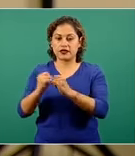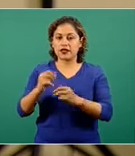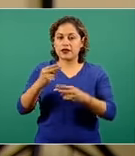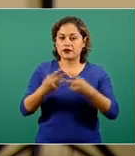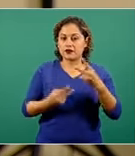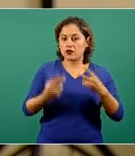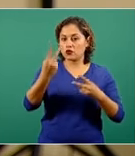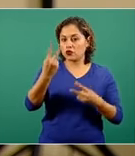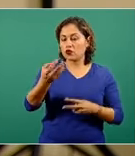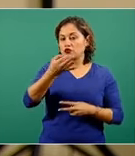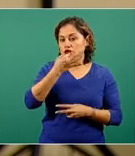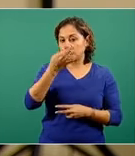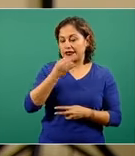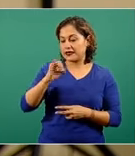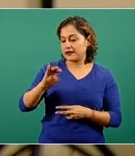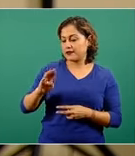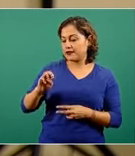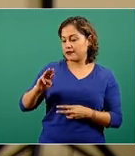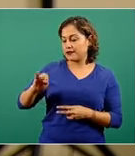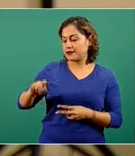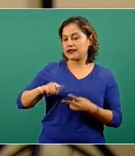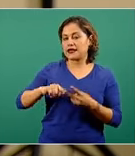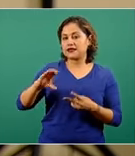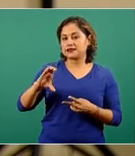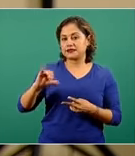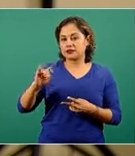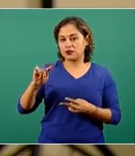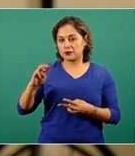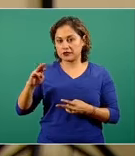citromicina para el tratamiento de COVID-19.